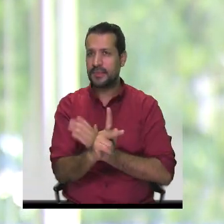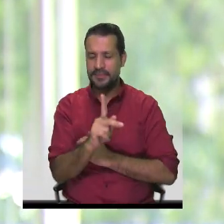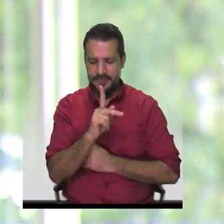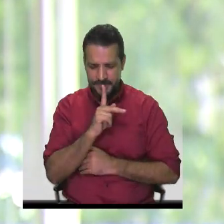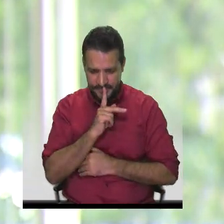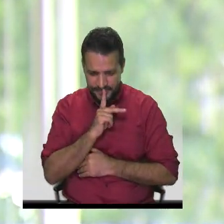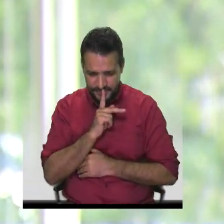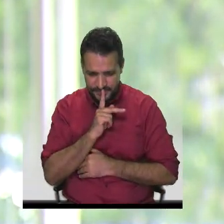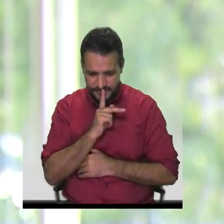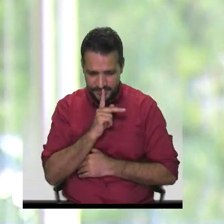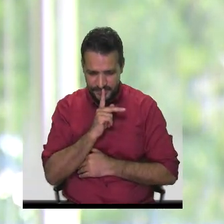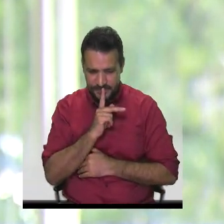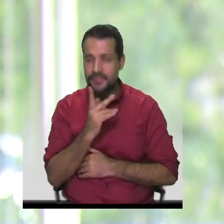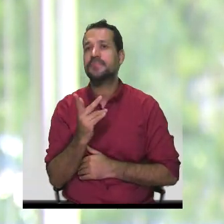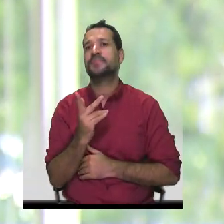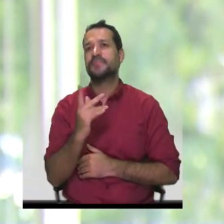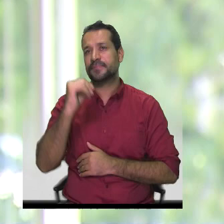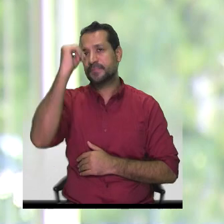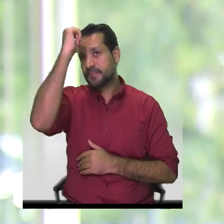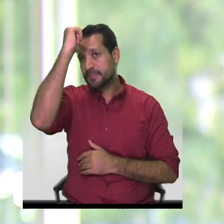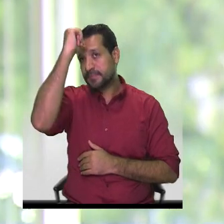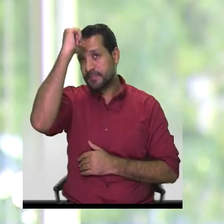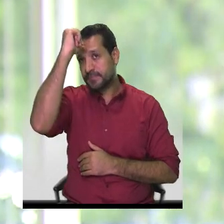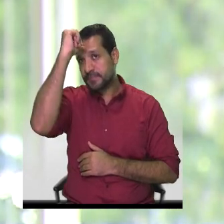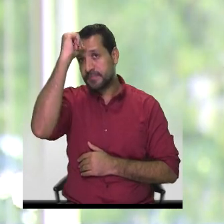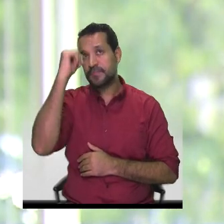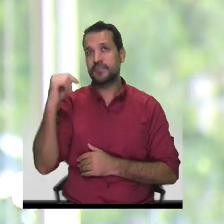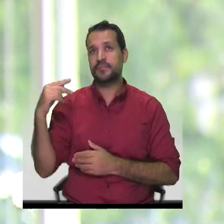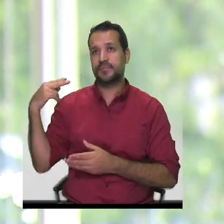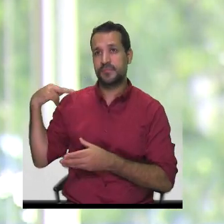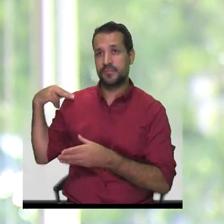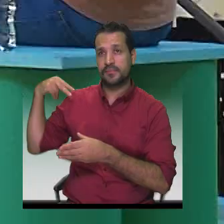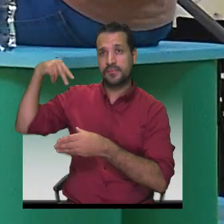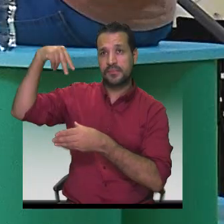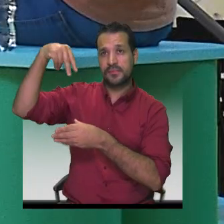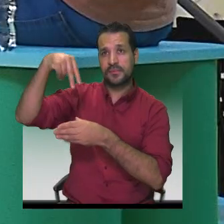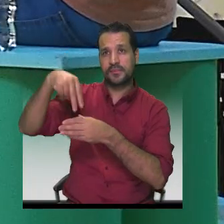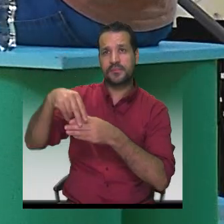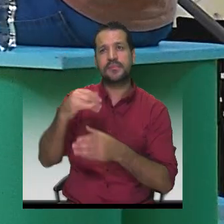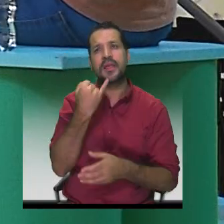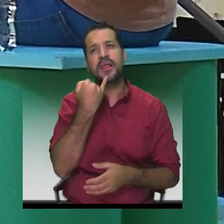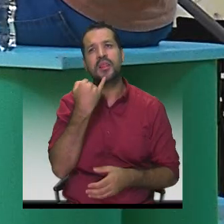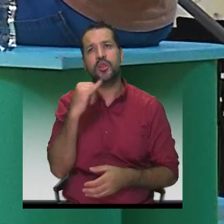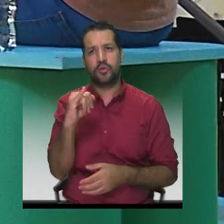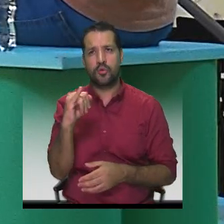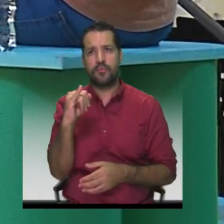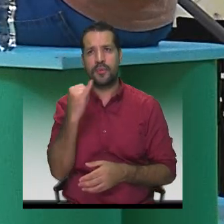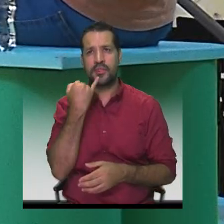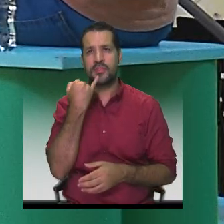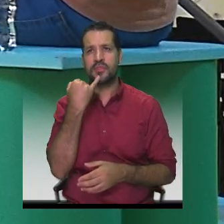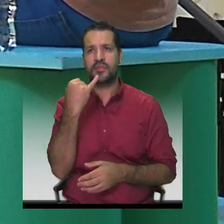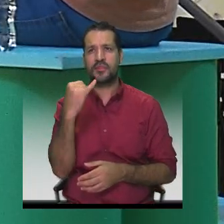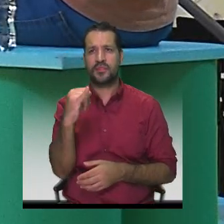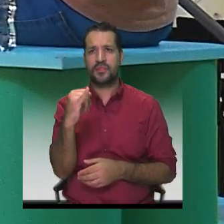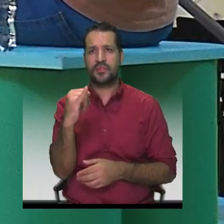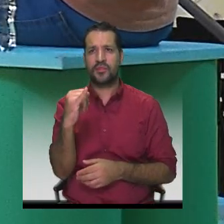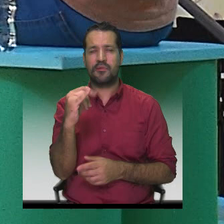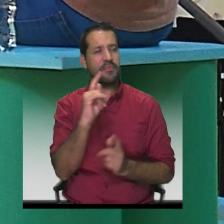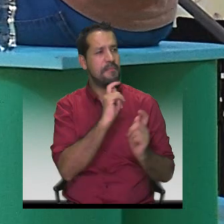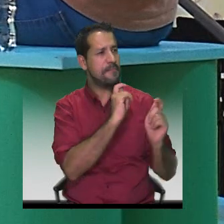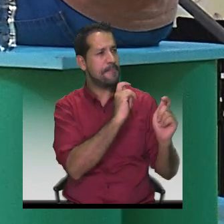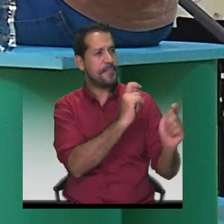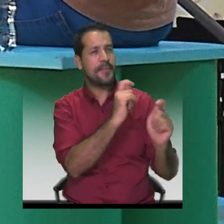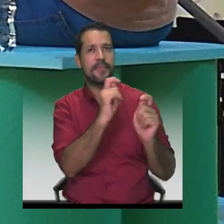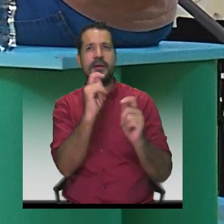expresión. Muchos de los lenguajes indígenas en Colombia o en nuestras culturas indígenas tienen unas formas de nombrar